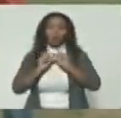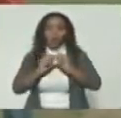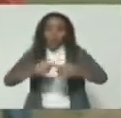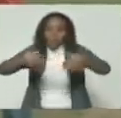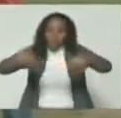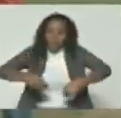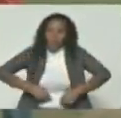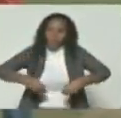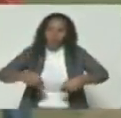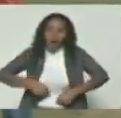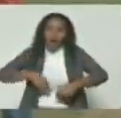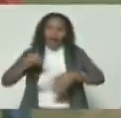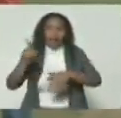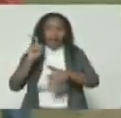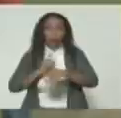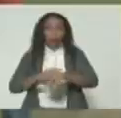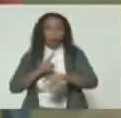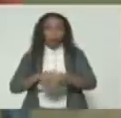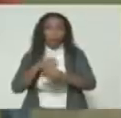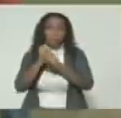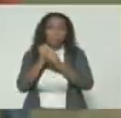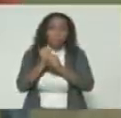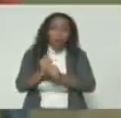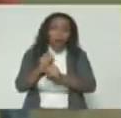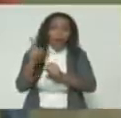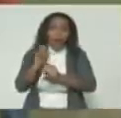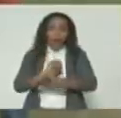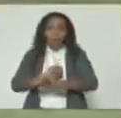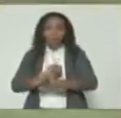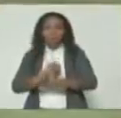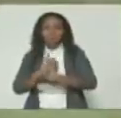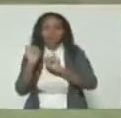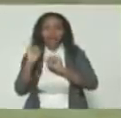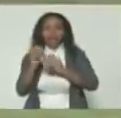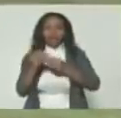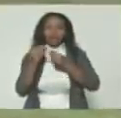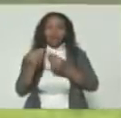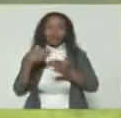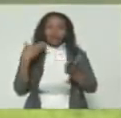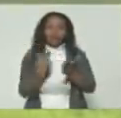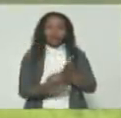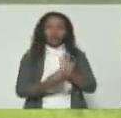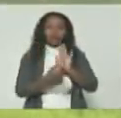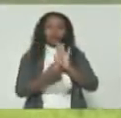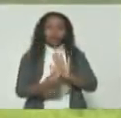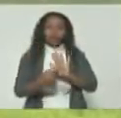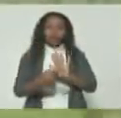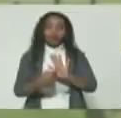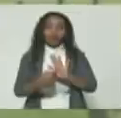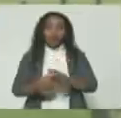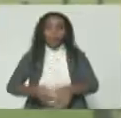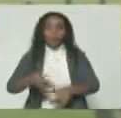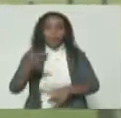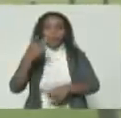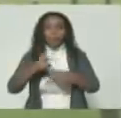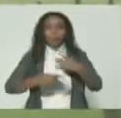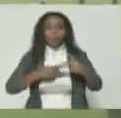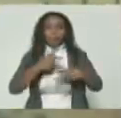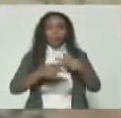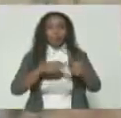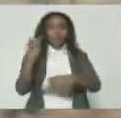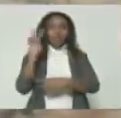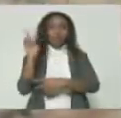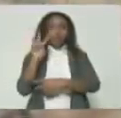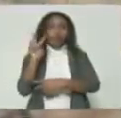esperando ese momento para terminar de dar el toque certero a la productividad